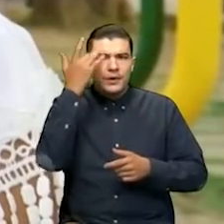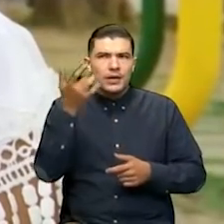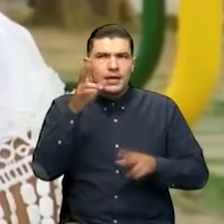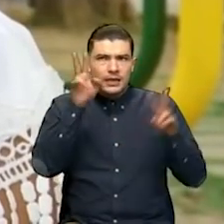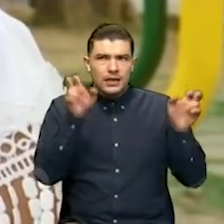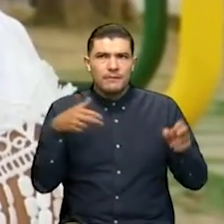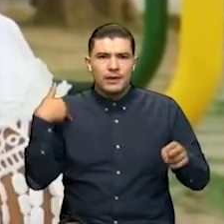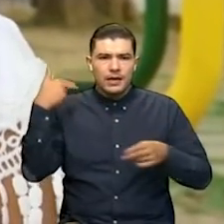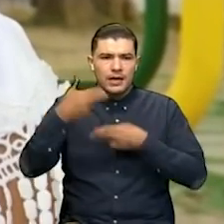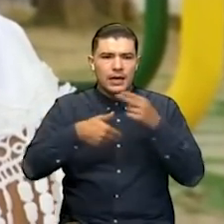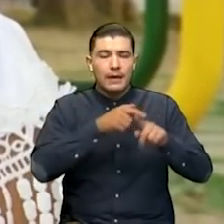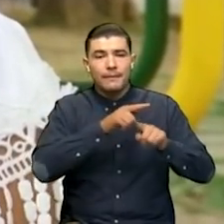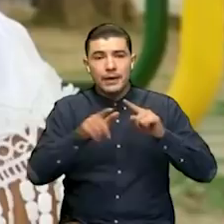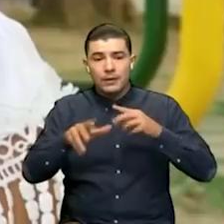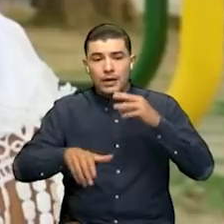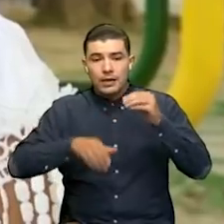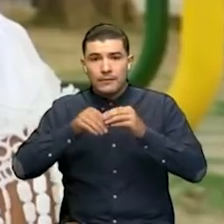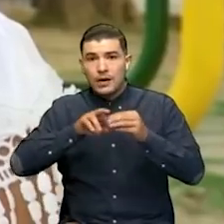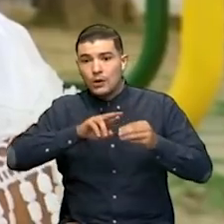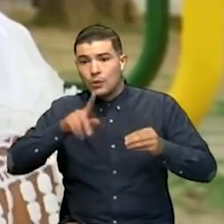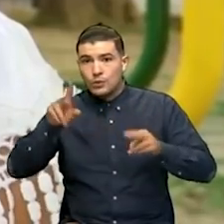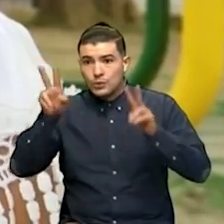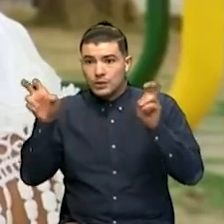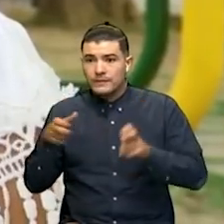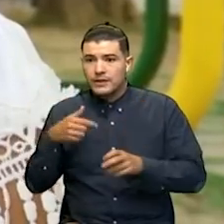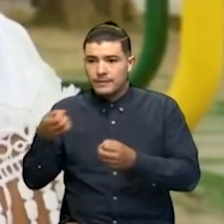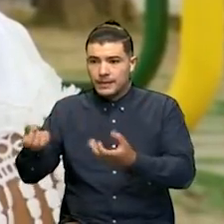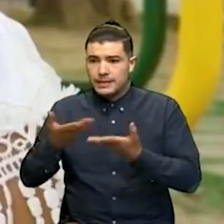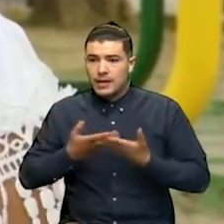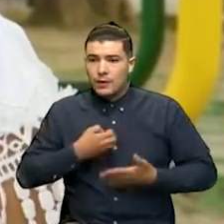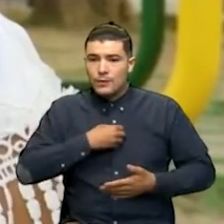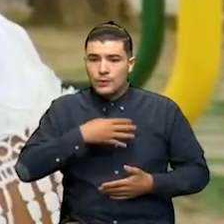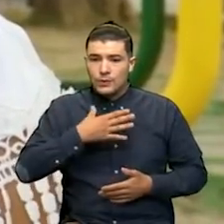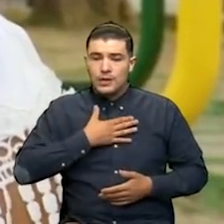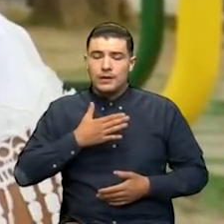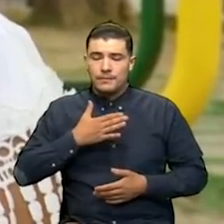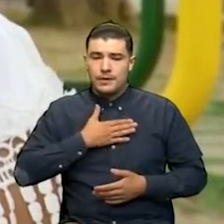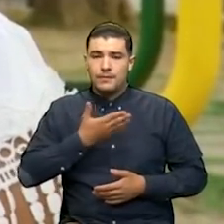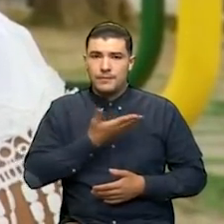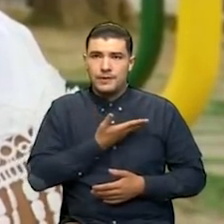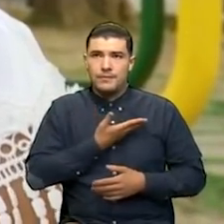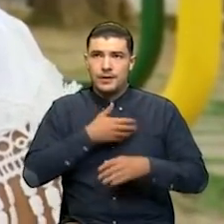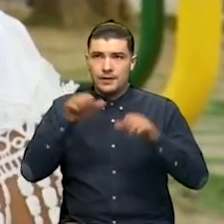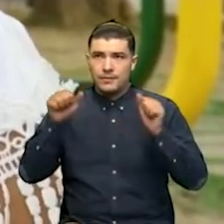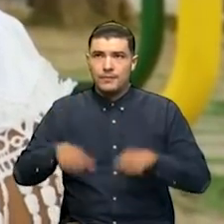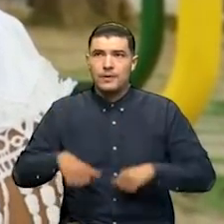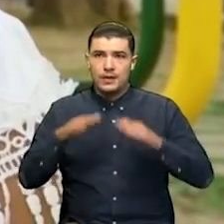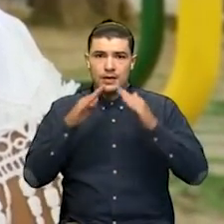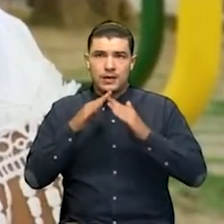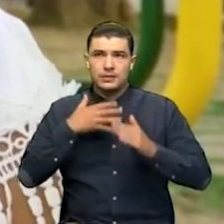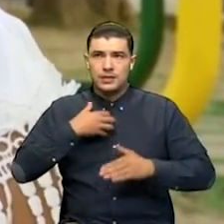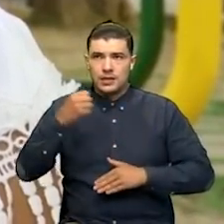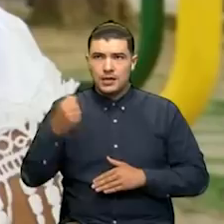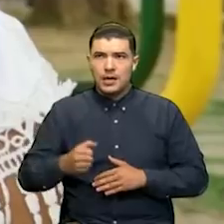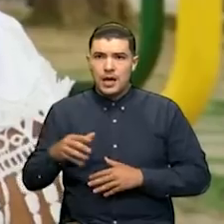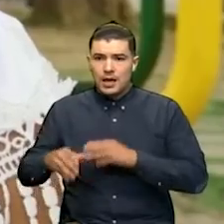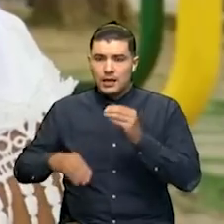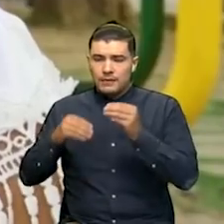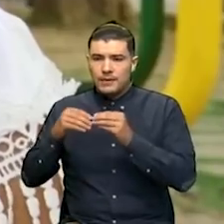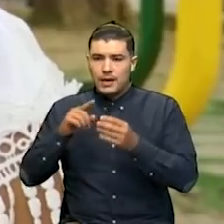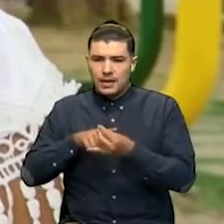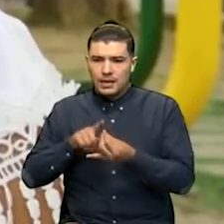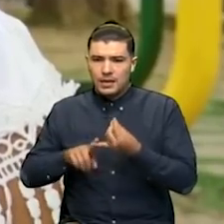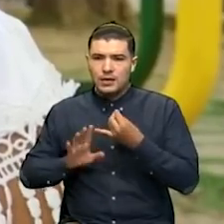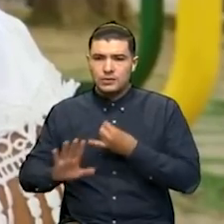eso conlleva otro tema que es la oportunidad de que mi madre pueda tener vivienda propia. El caso de mi madre